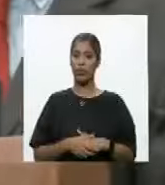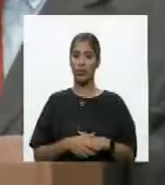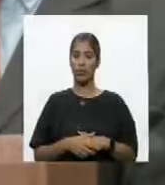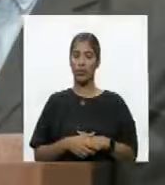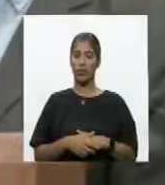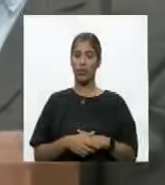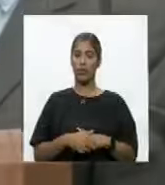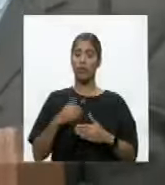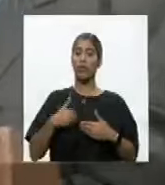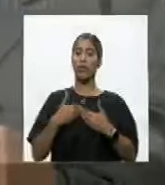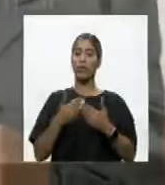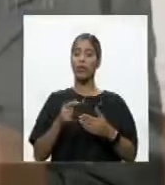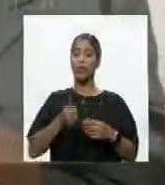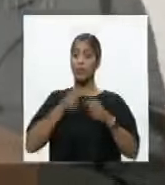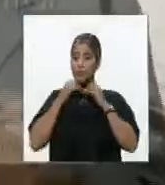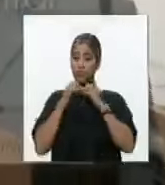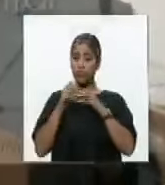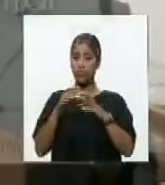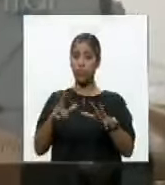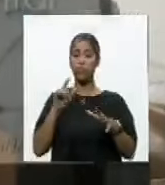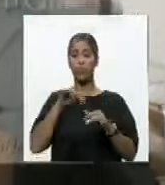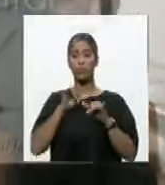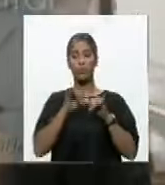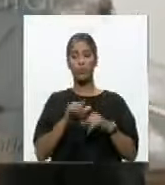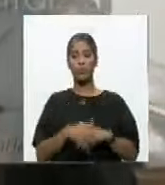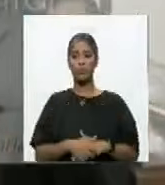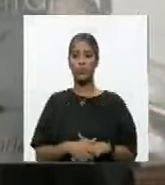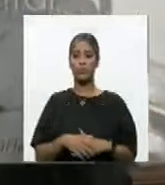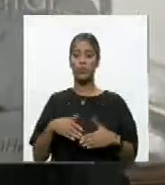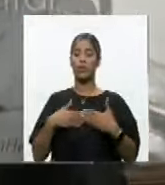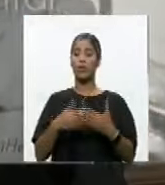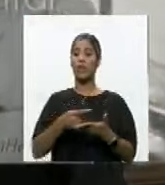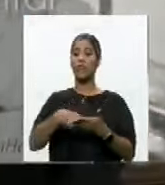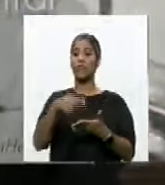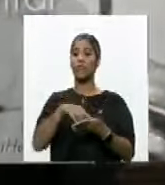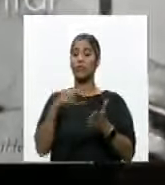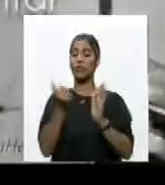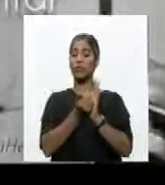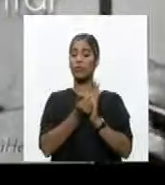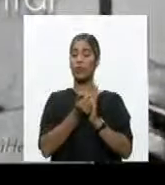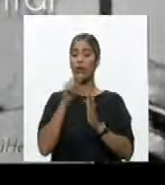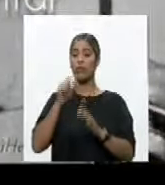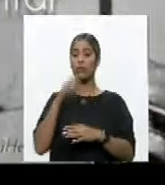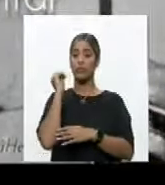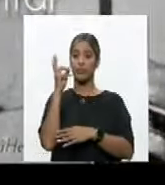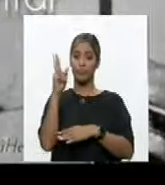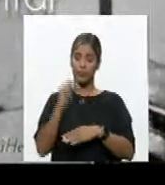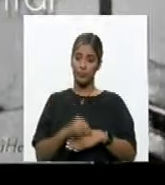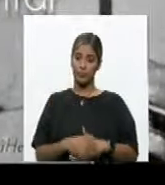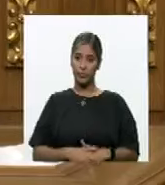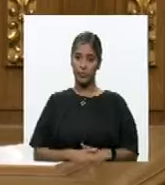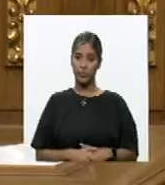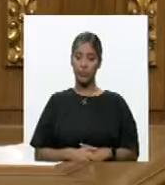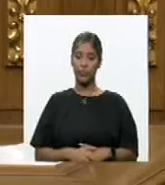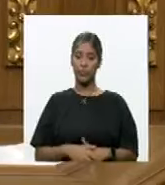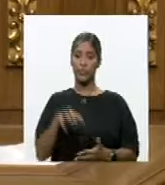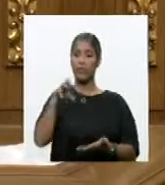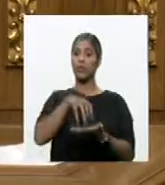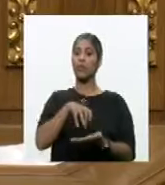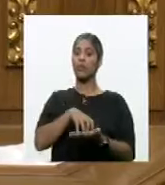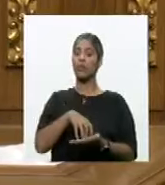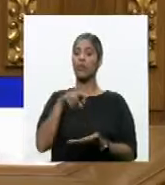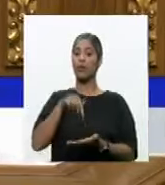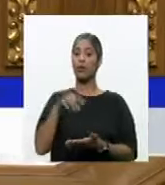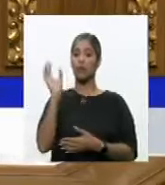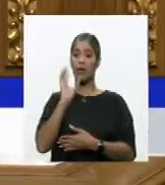Venezuela y dar máxima difusión al mismo, dado, firmado y sellado en el Palacio Federal Legislativo, sede de la Asamblea